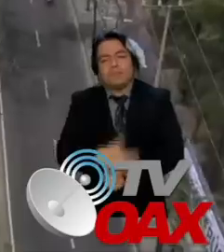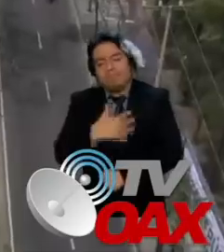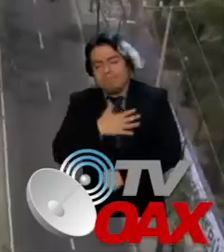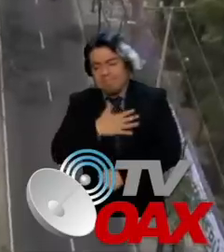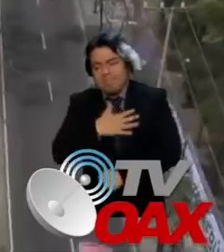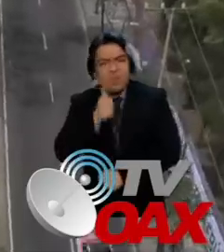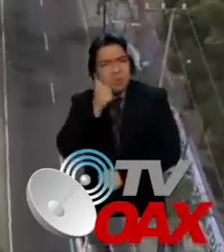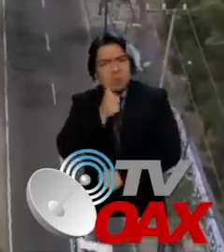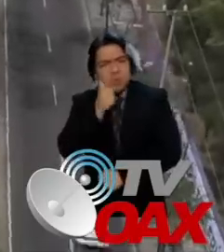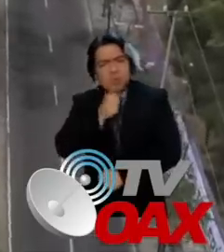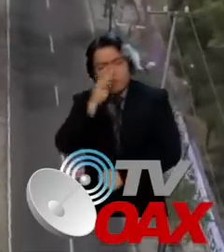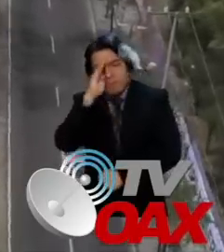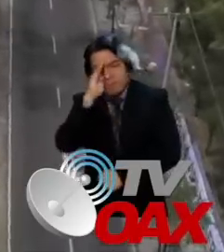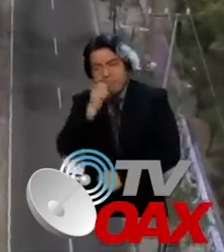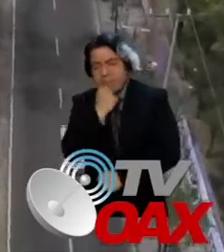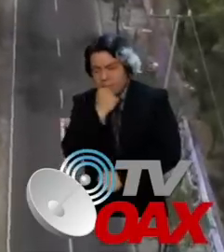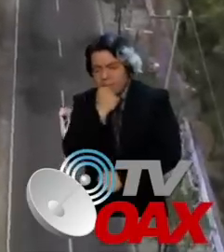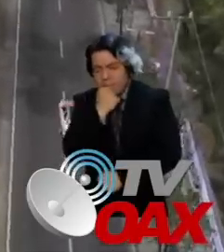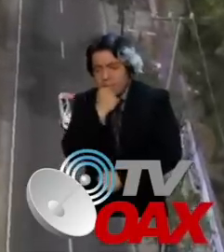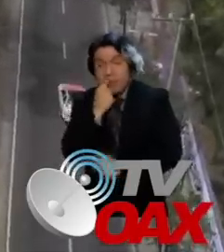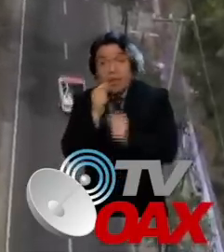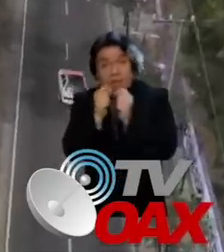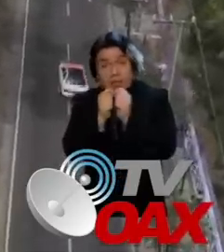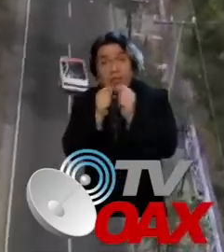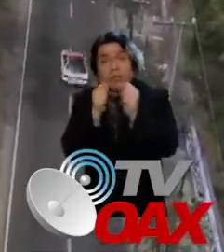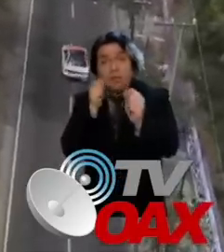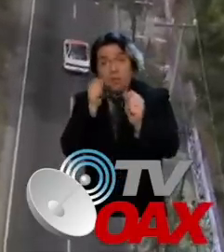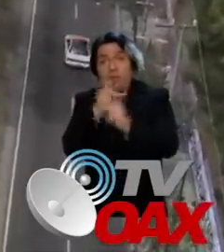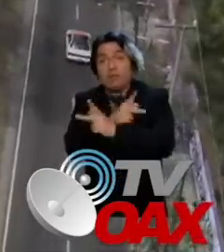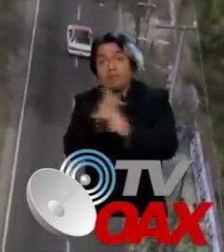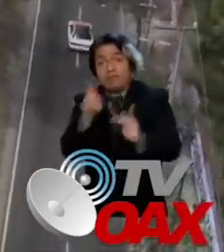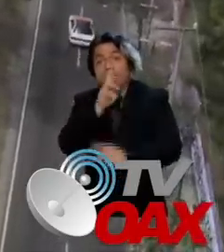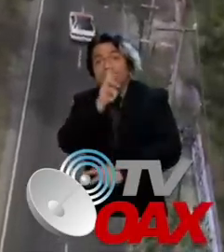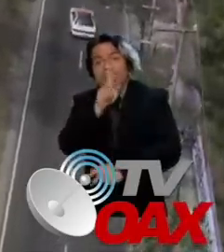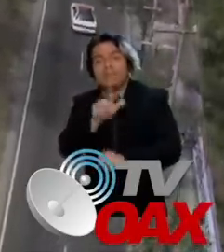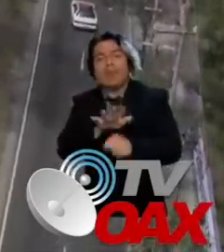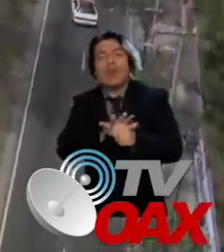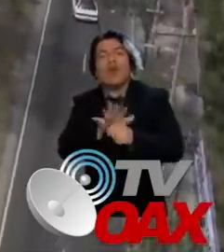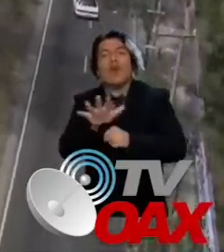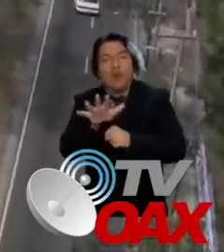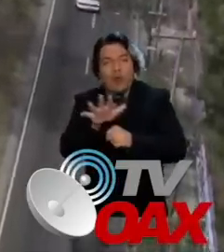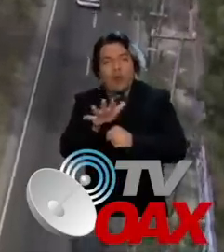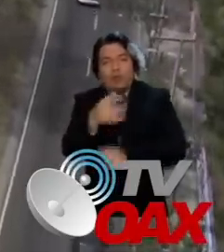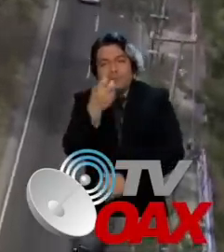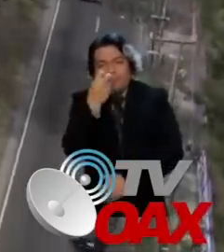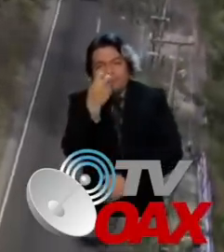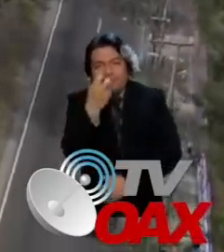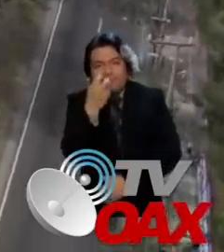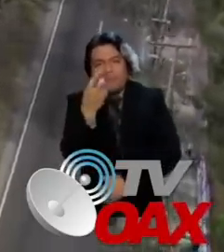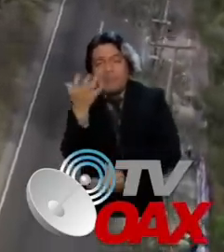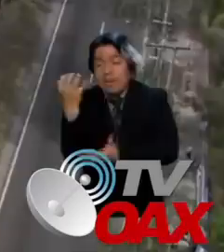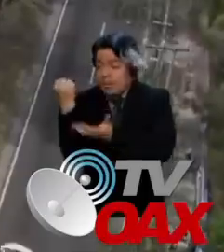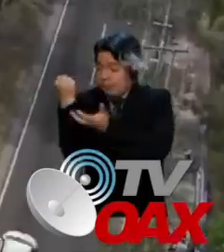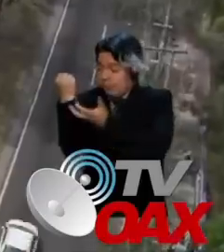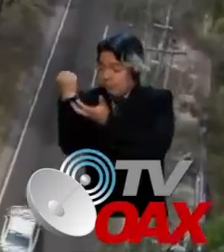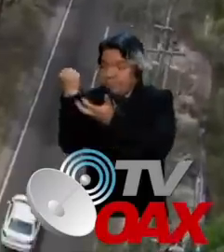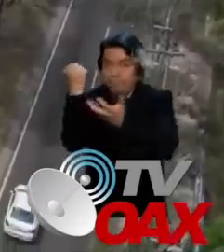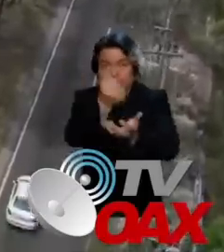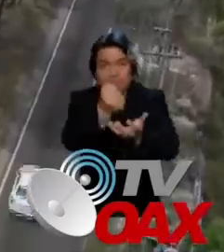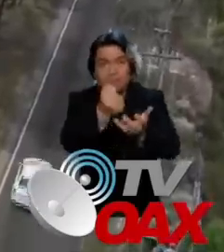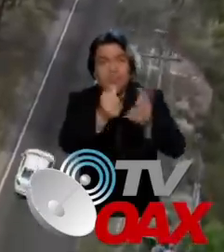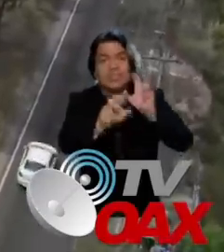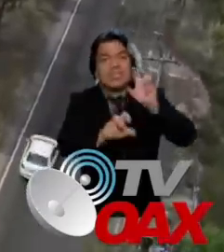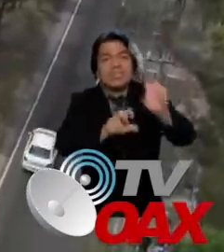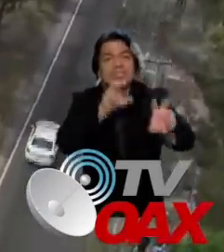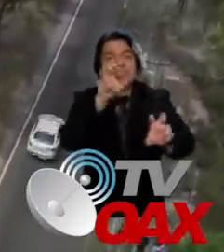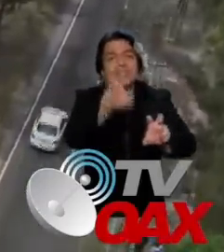pensado que un mejor transporte público es una de las mejores inversiones y legados que